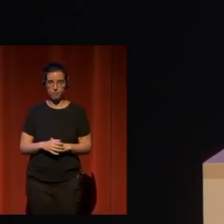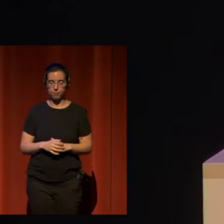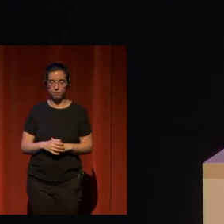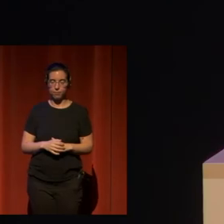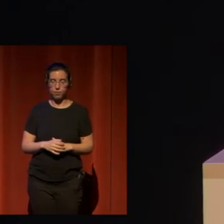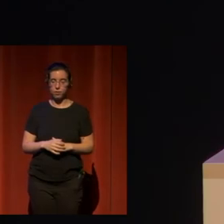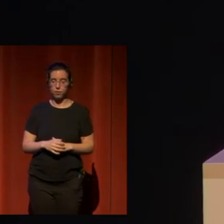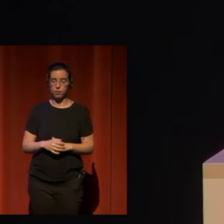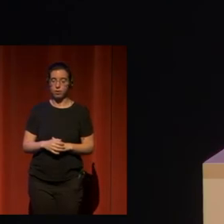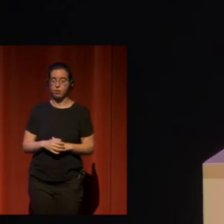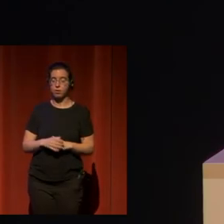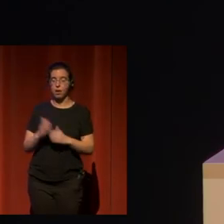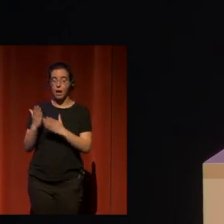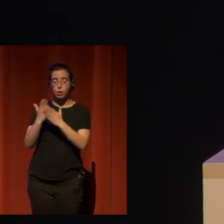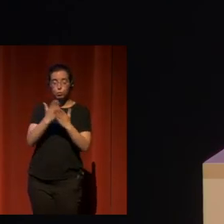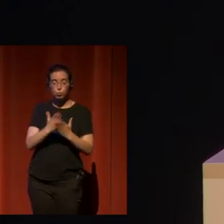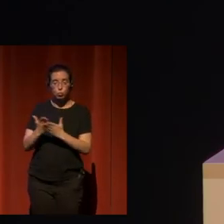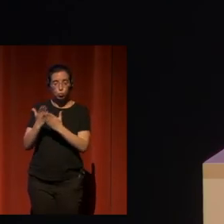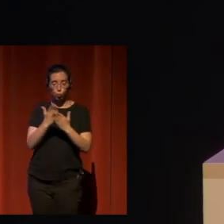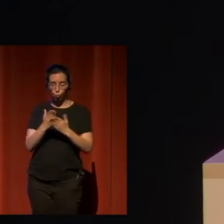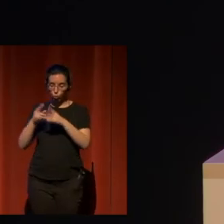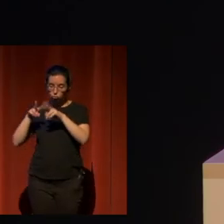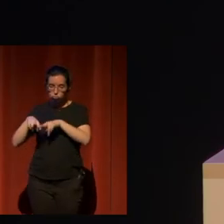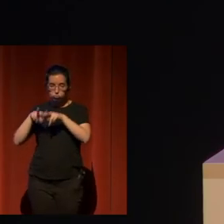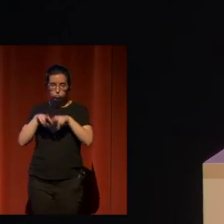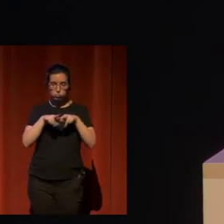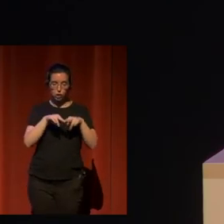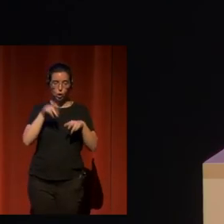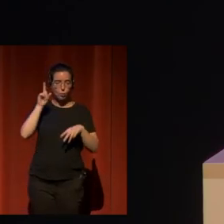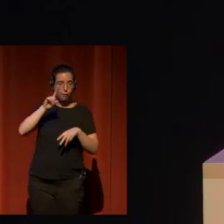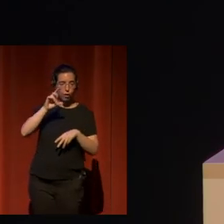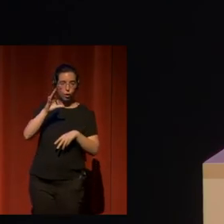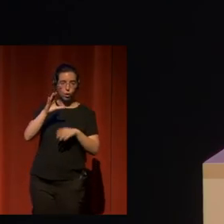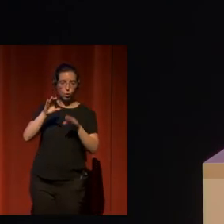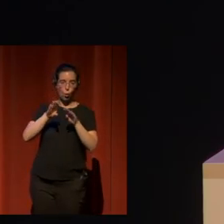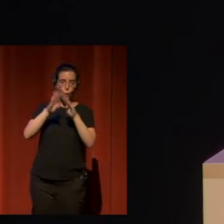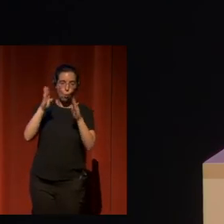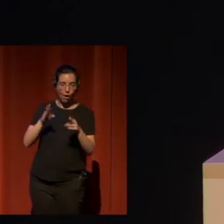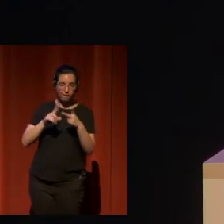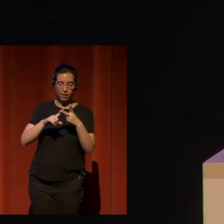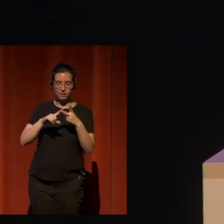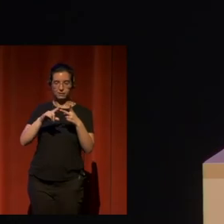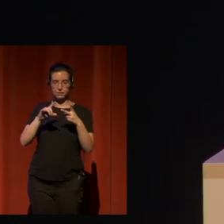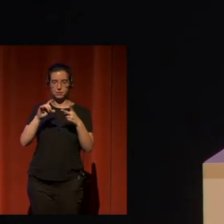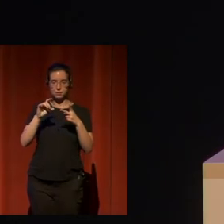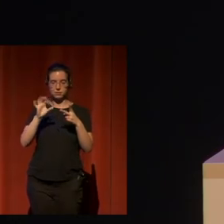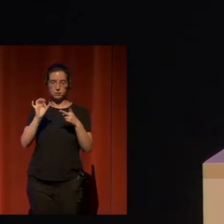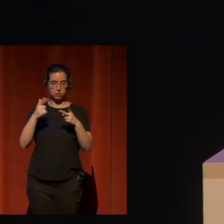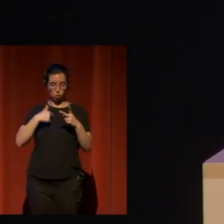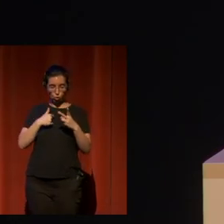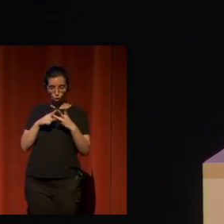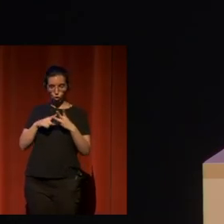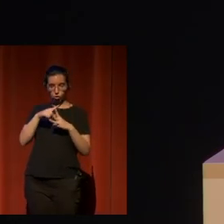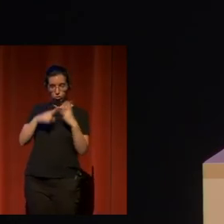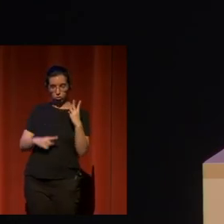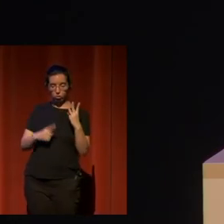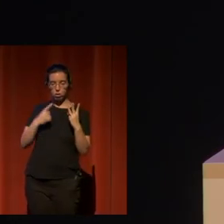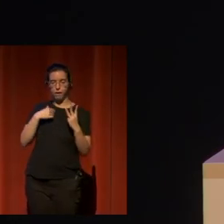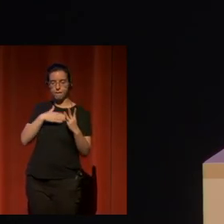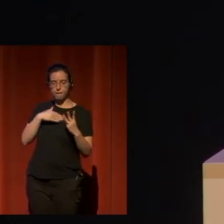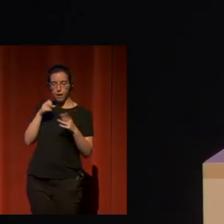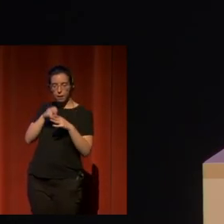A través de un estudio exploratorio, los profesores Cuevas Cerveró, Gómez Hernández y yo misma pretendemos ofrecer una visión